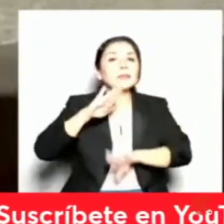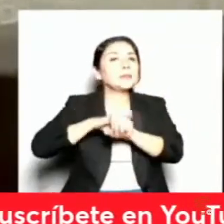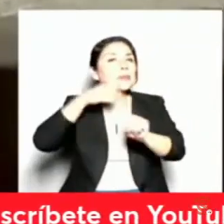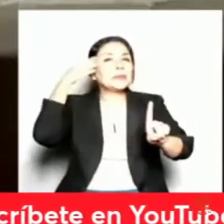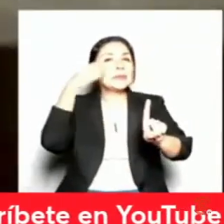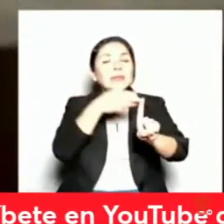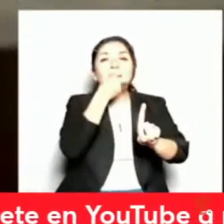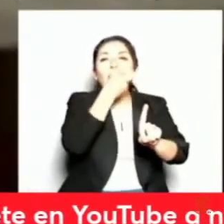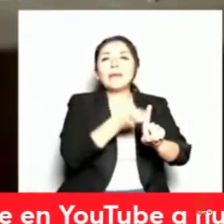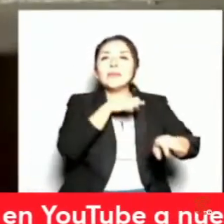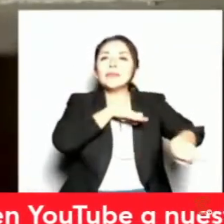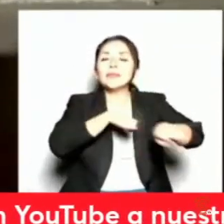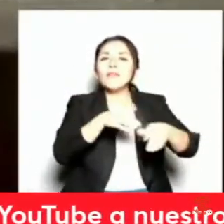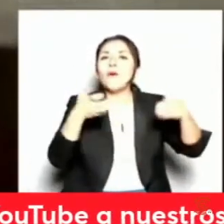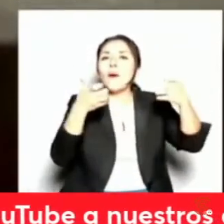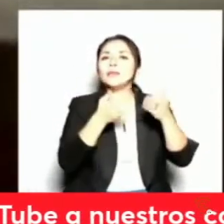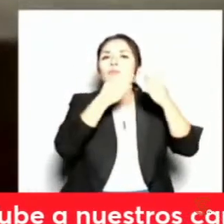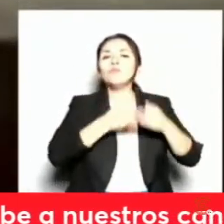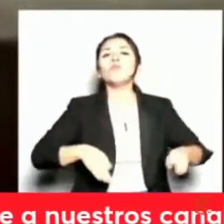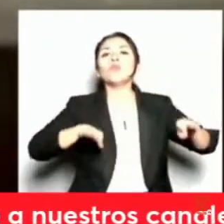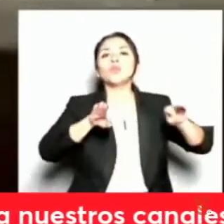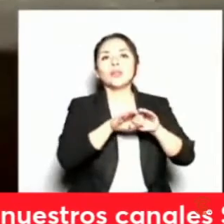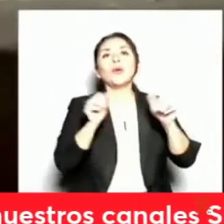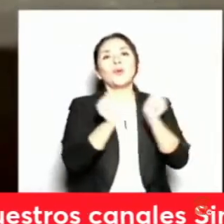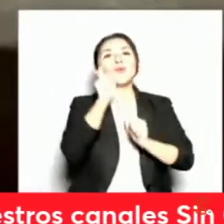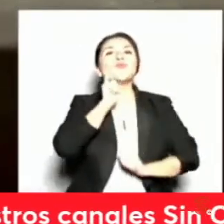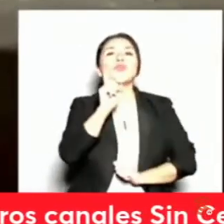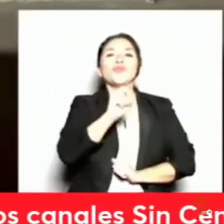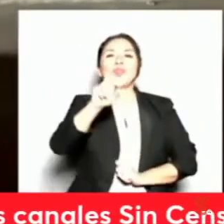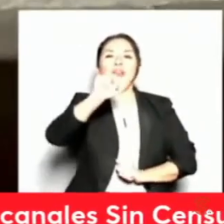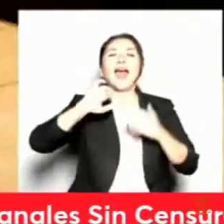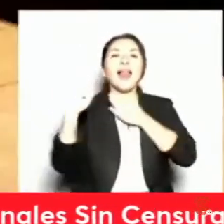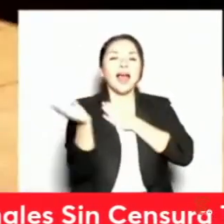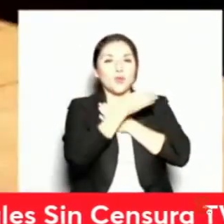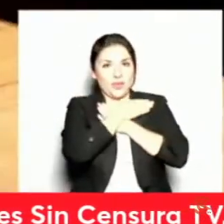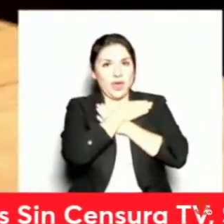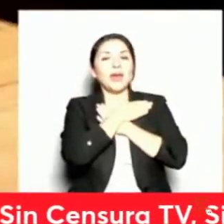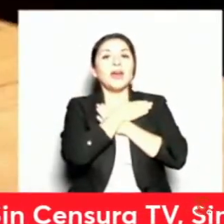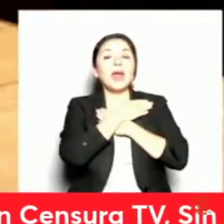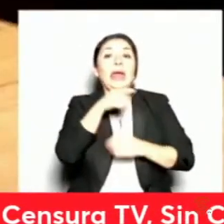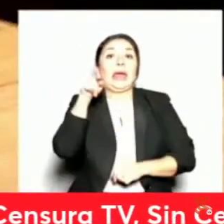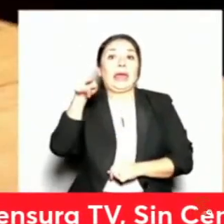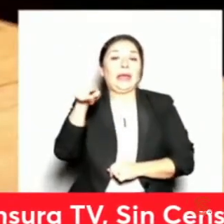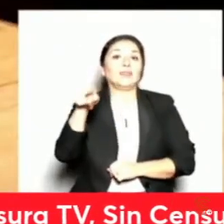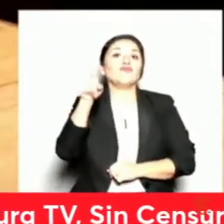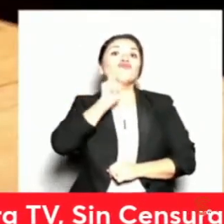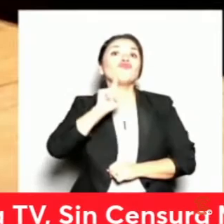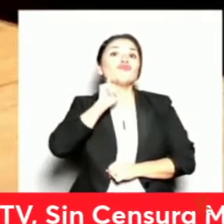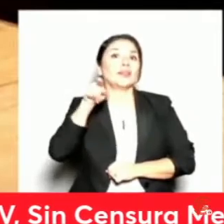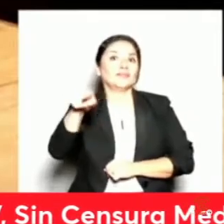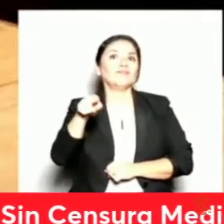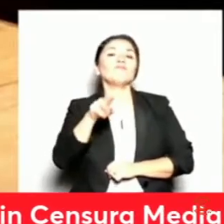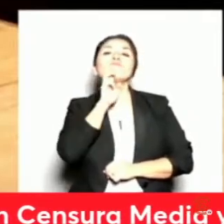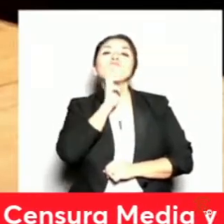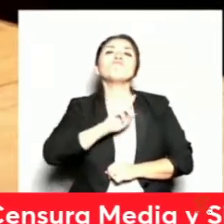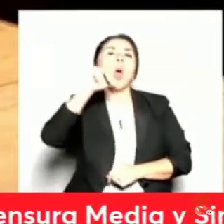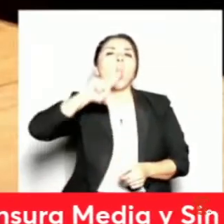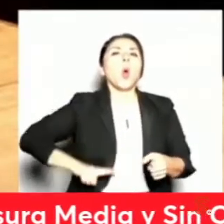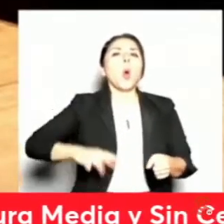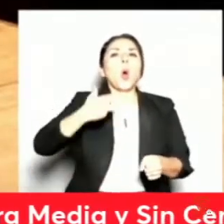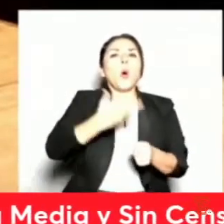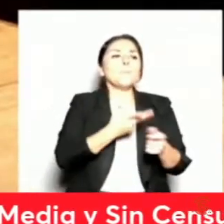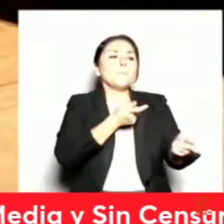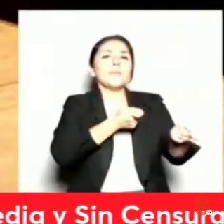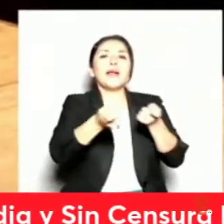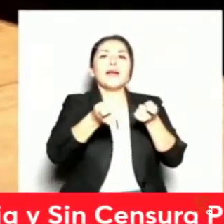gran trabajo realizado por la doctora Claudia Sheinbaum, quien fue la mejor gobernadora